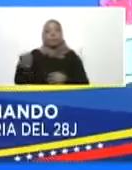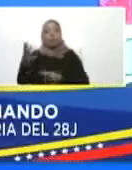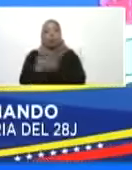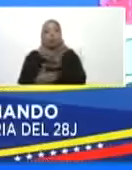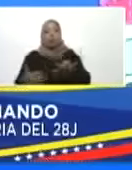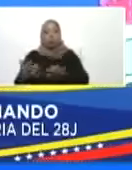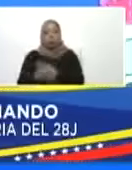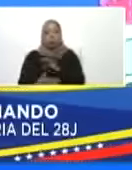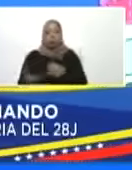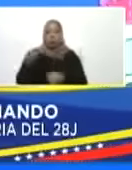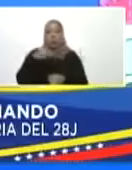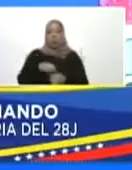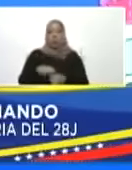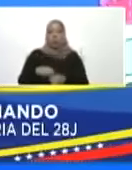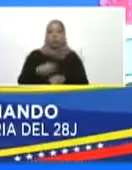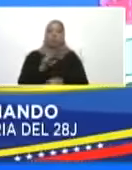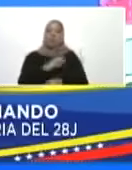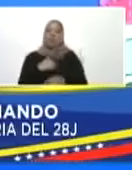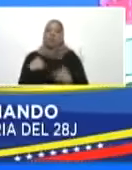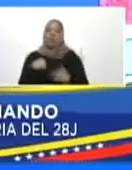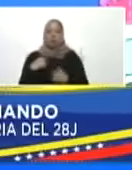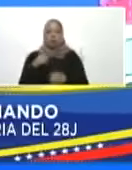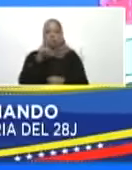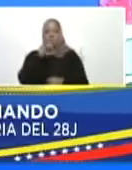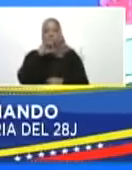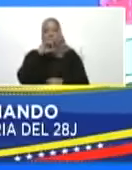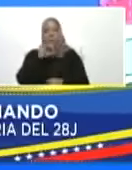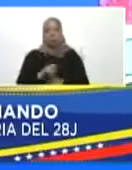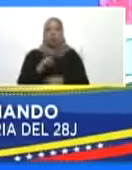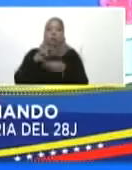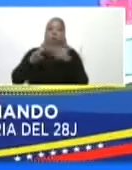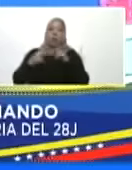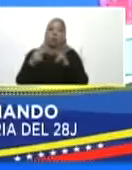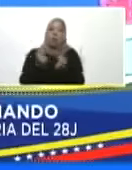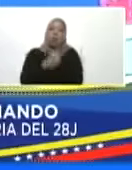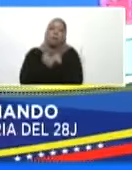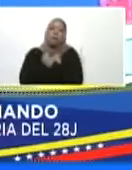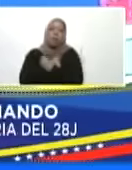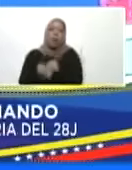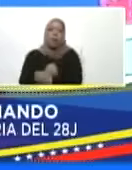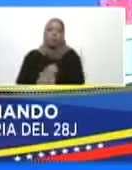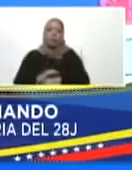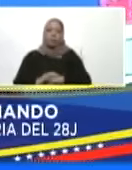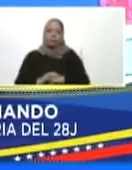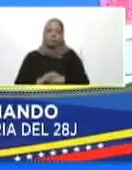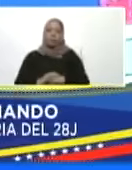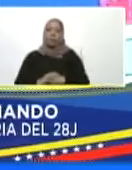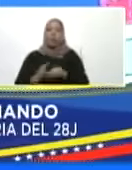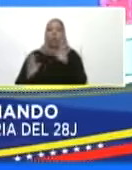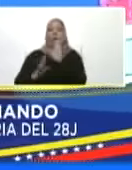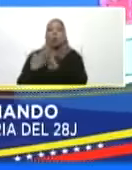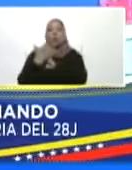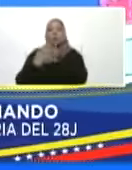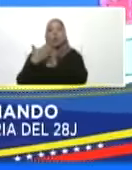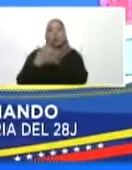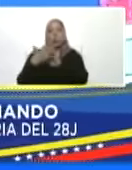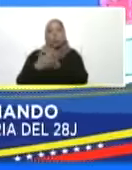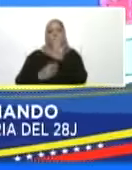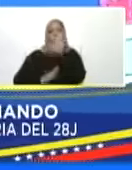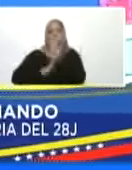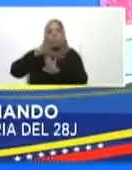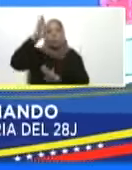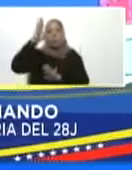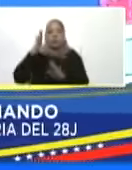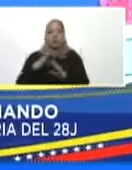conflictos estériles. La gente no quiere odiar, la gente quiere amar. La gente quiere soluciones,